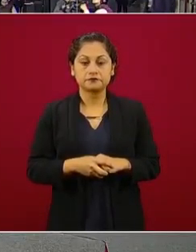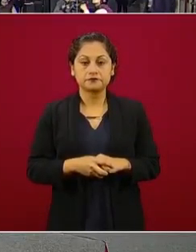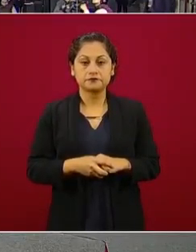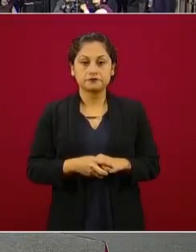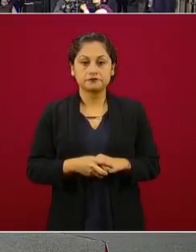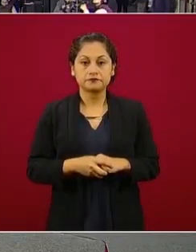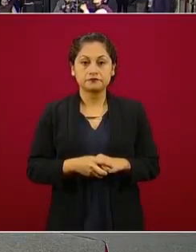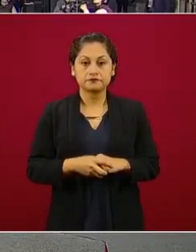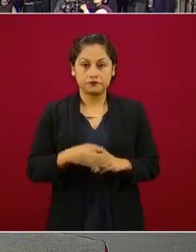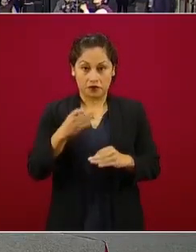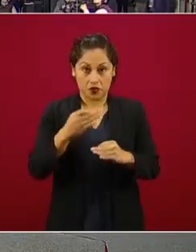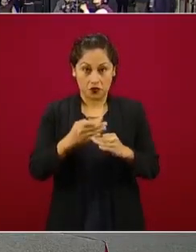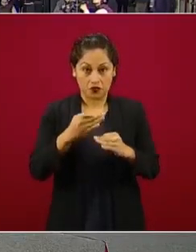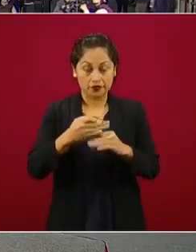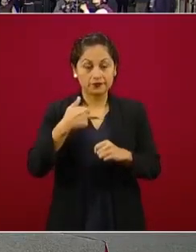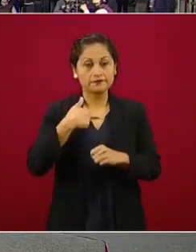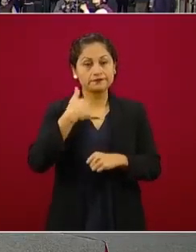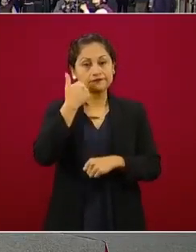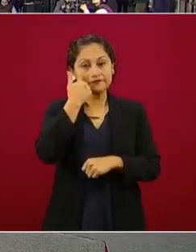Quiero aprovechar para agradecer